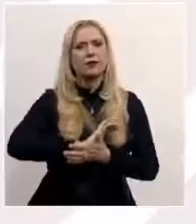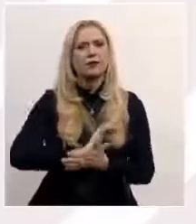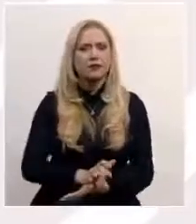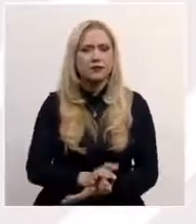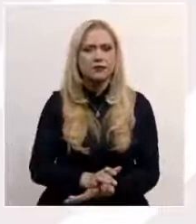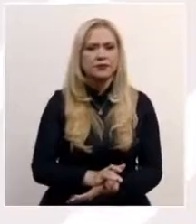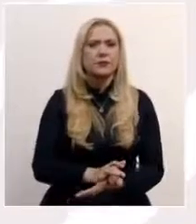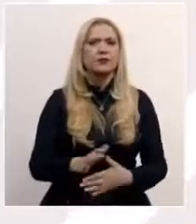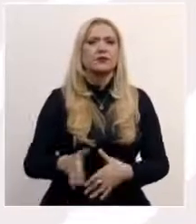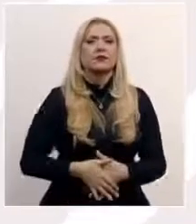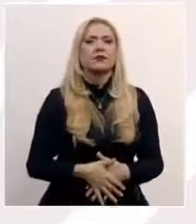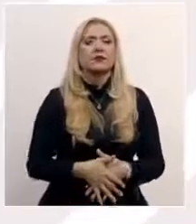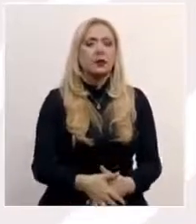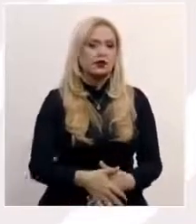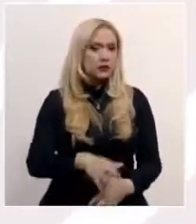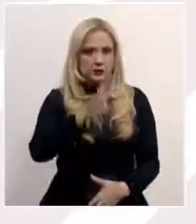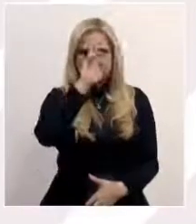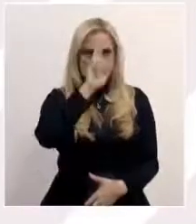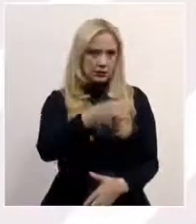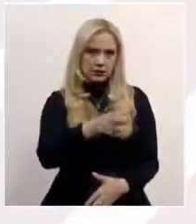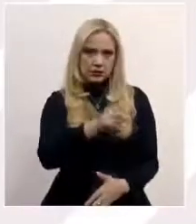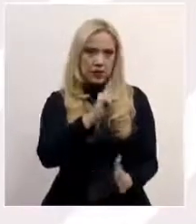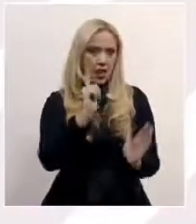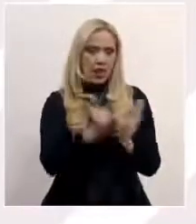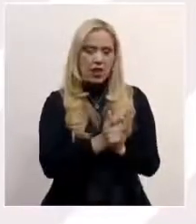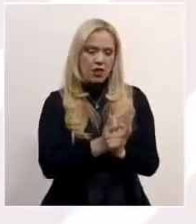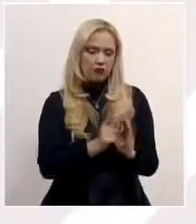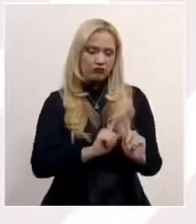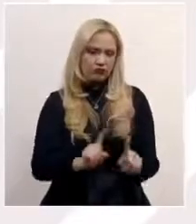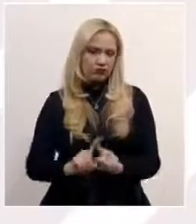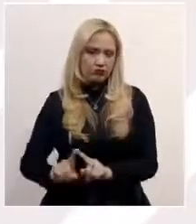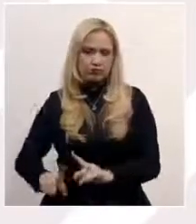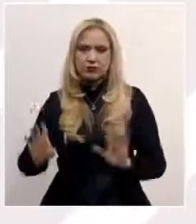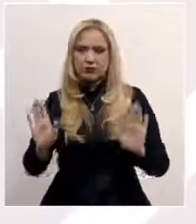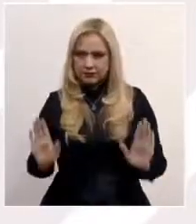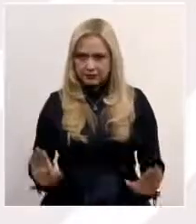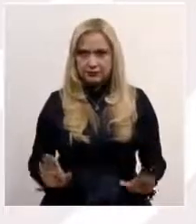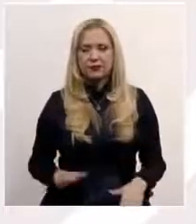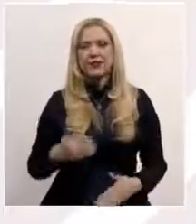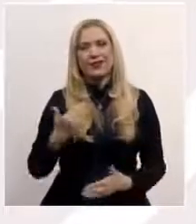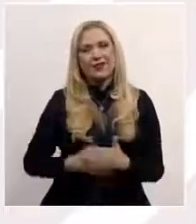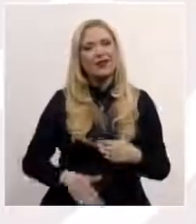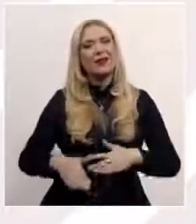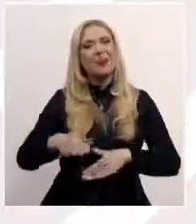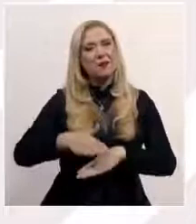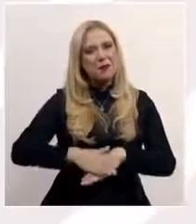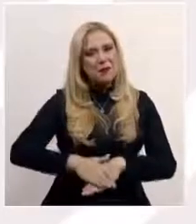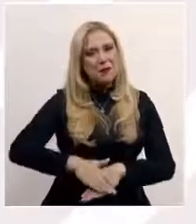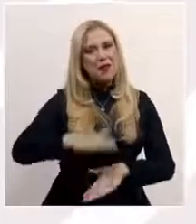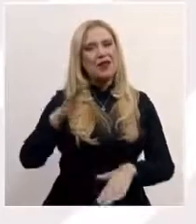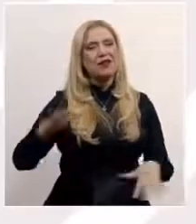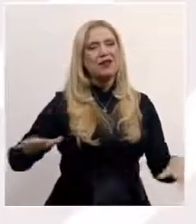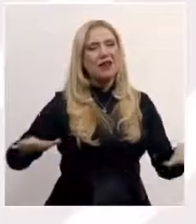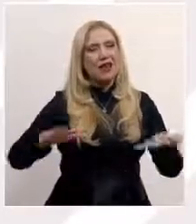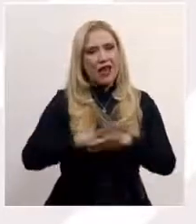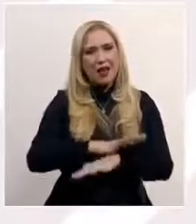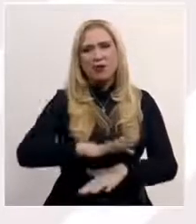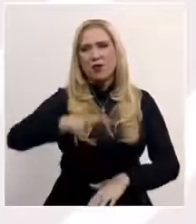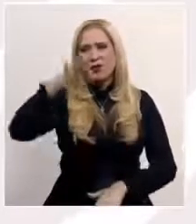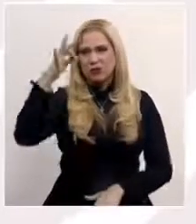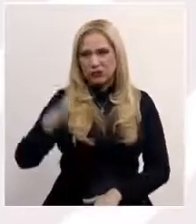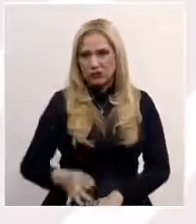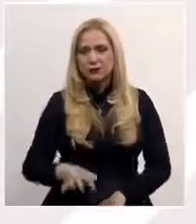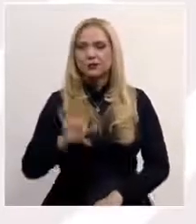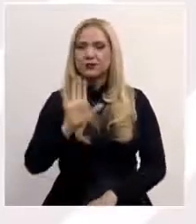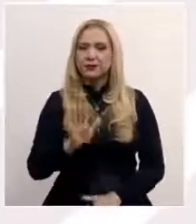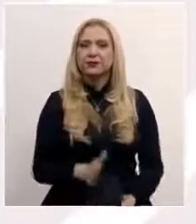por embarazo es que está sancionada en múltiples leyes, ¿no? Pero hace falta mucho más, o sea, hace falta un cambio profundo. El tema de las